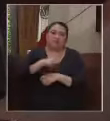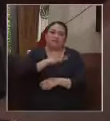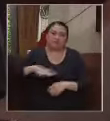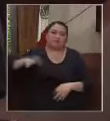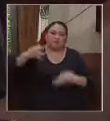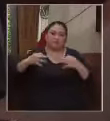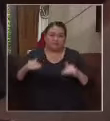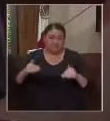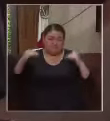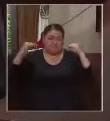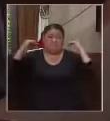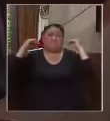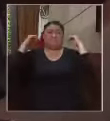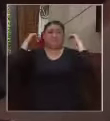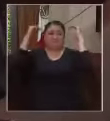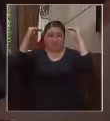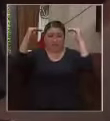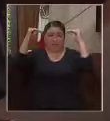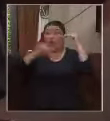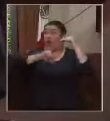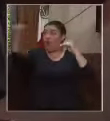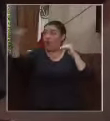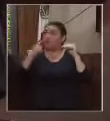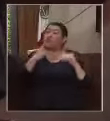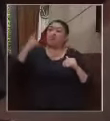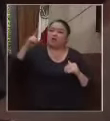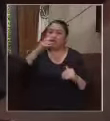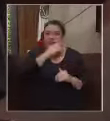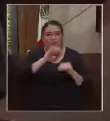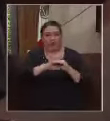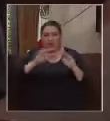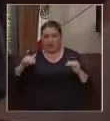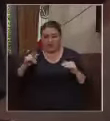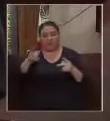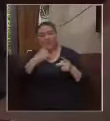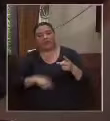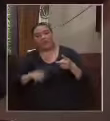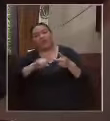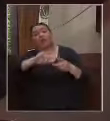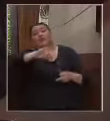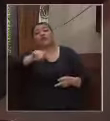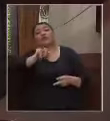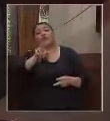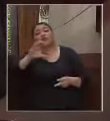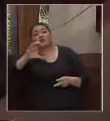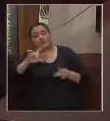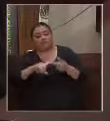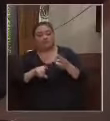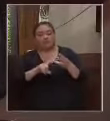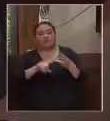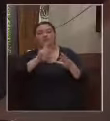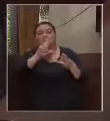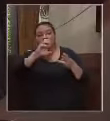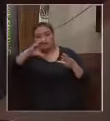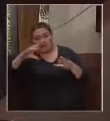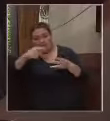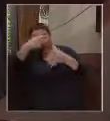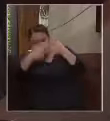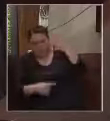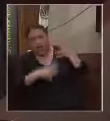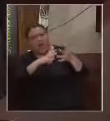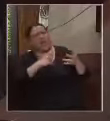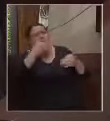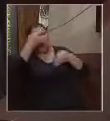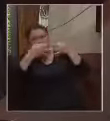en última instancia. Por otro lado, el JRC, al igual que el REC, y todas las vías de impugnación en